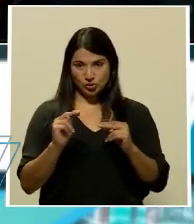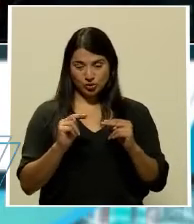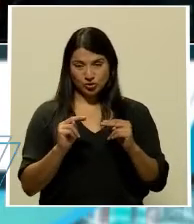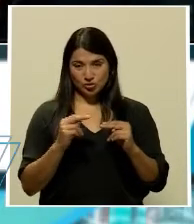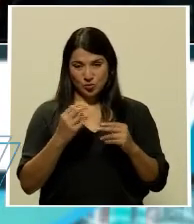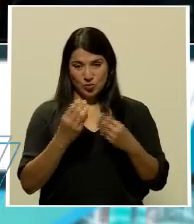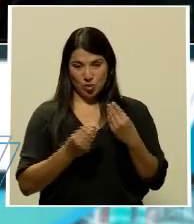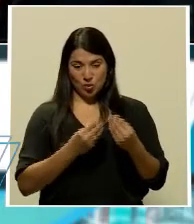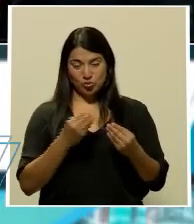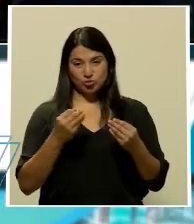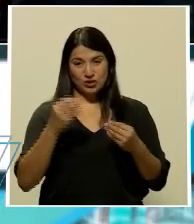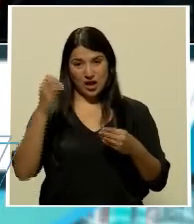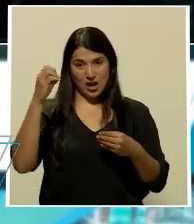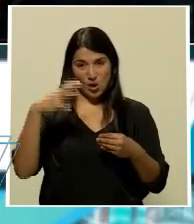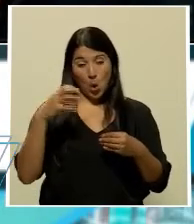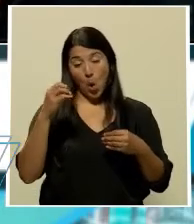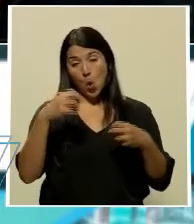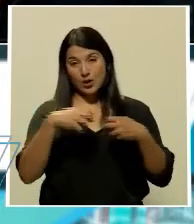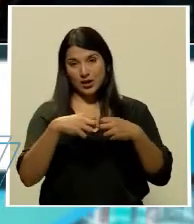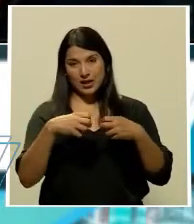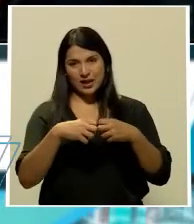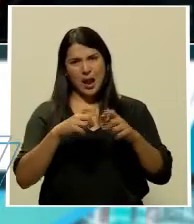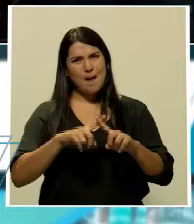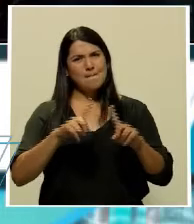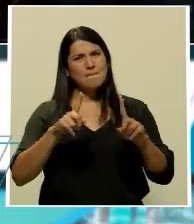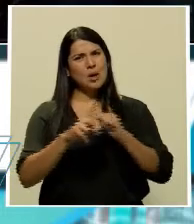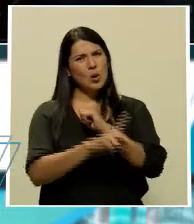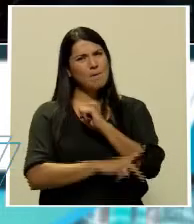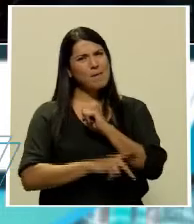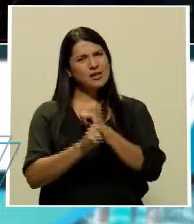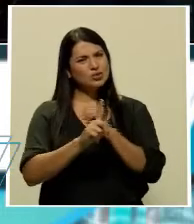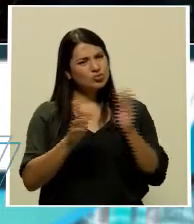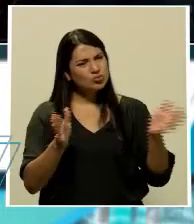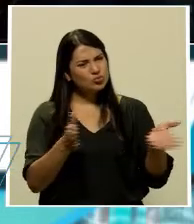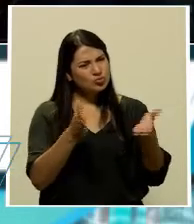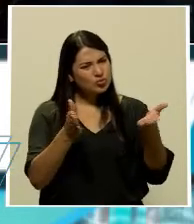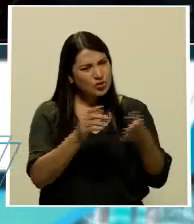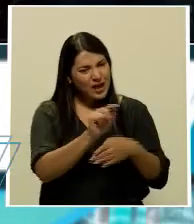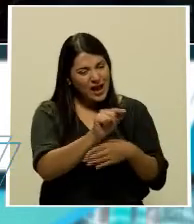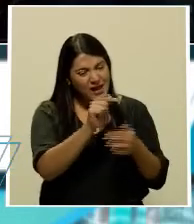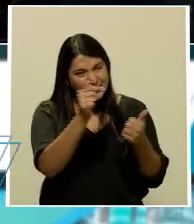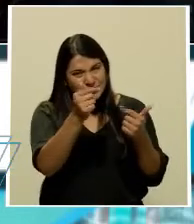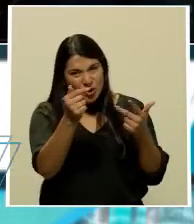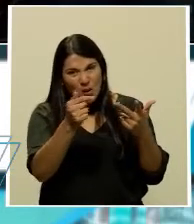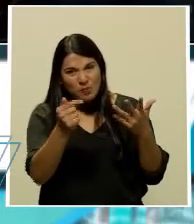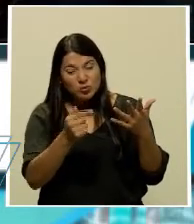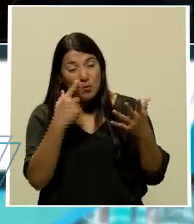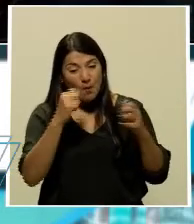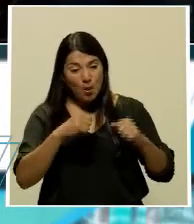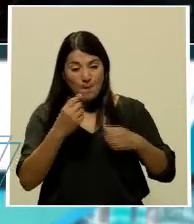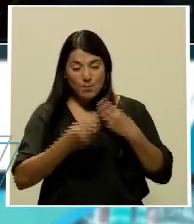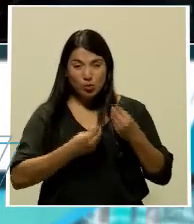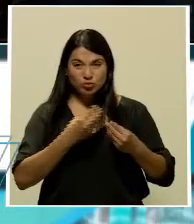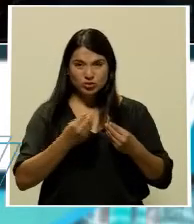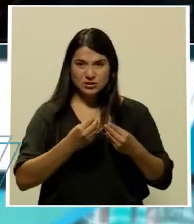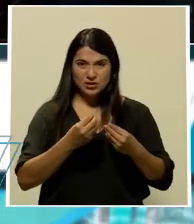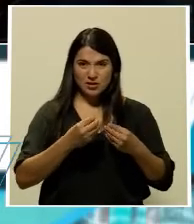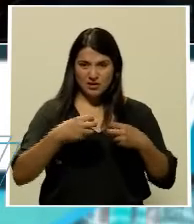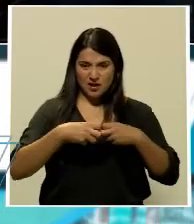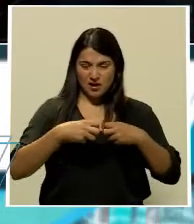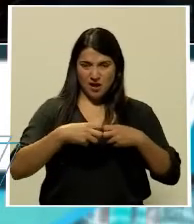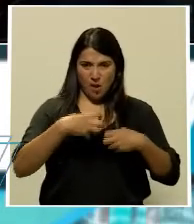el país no está estimulando estas opciones de generación casera e individual en el público. ¿Por qué?